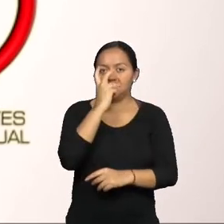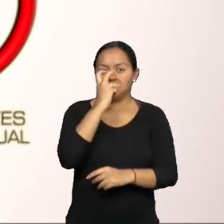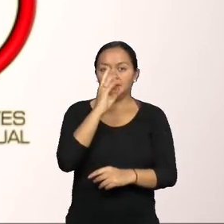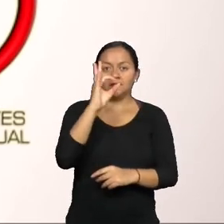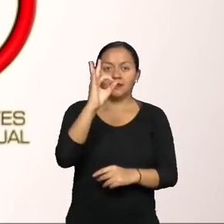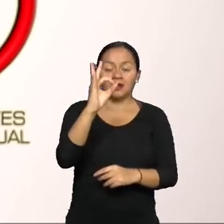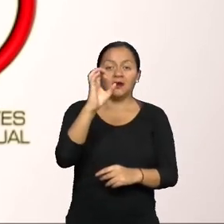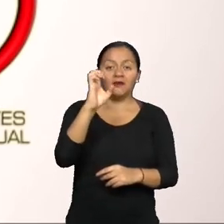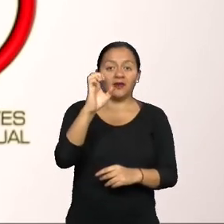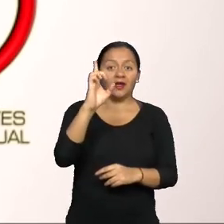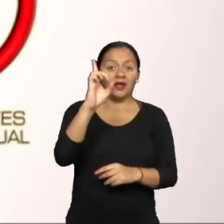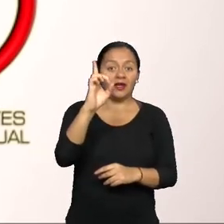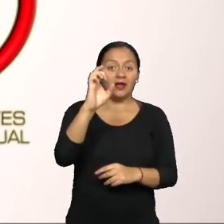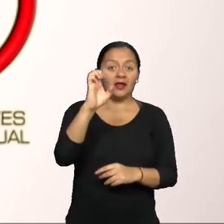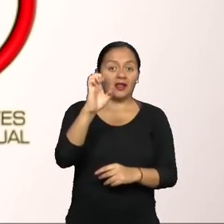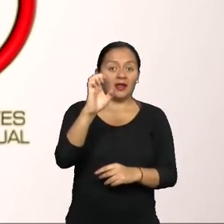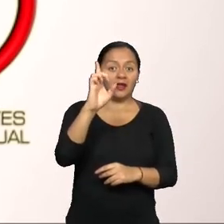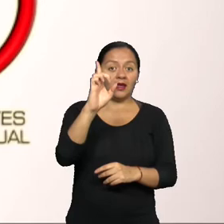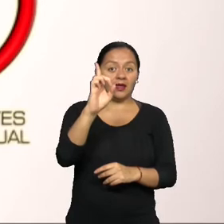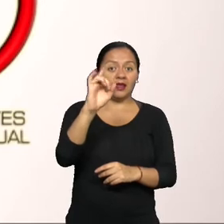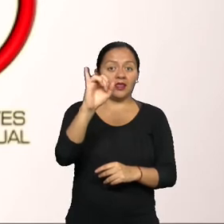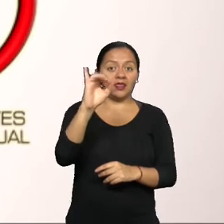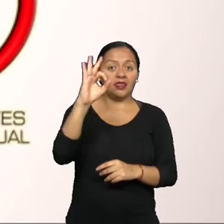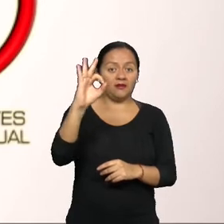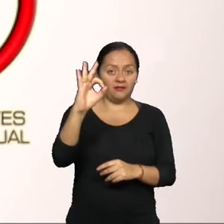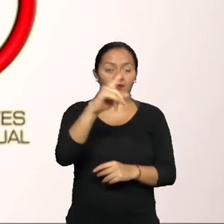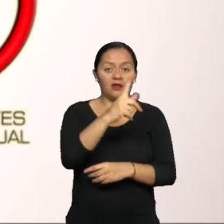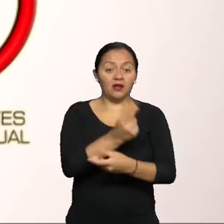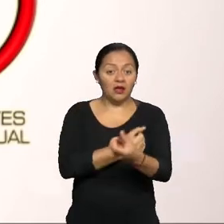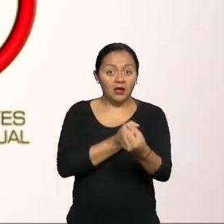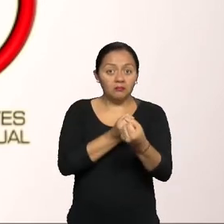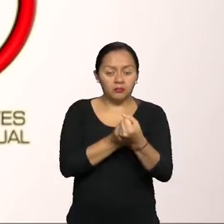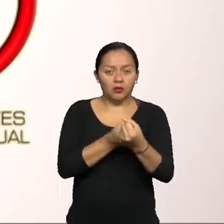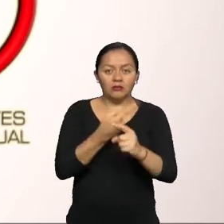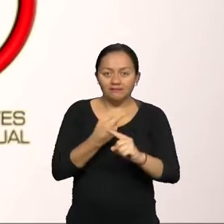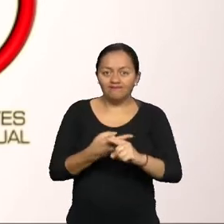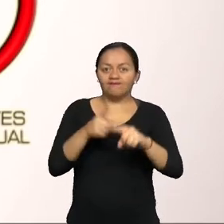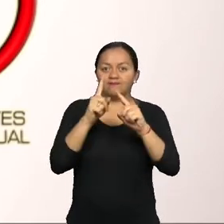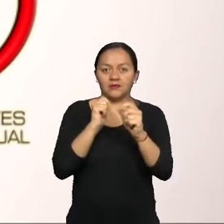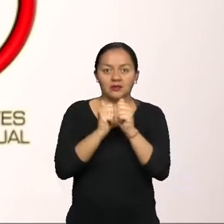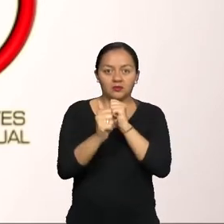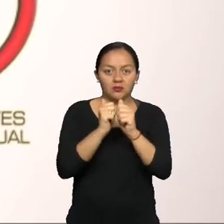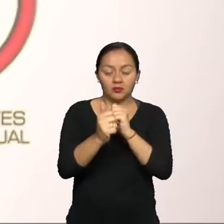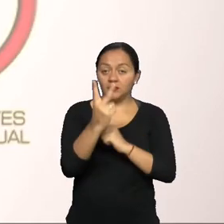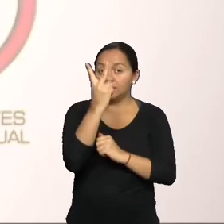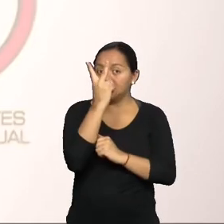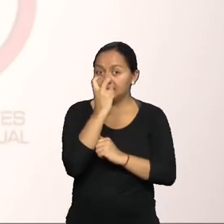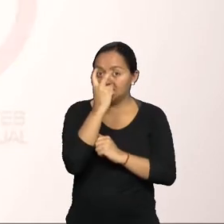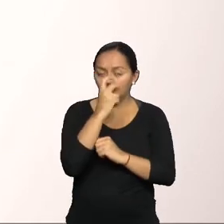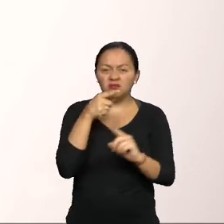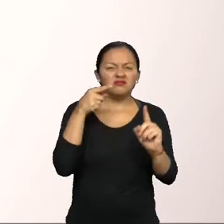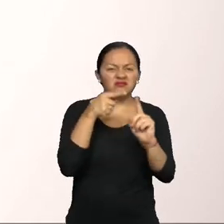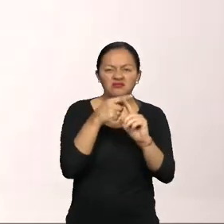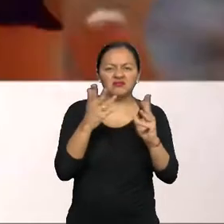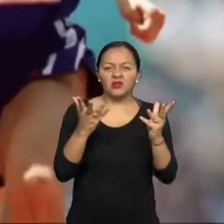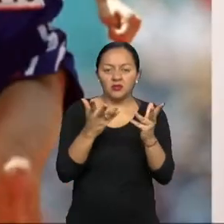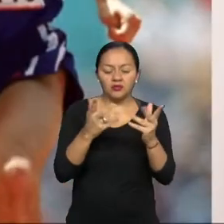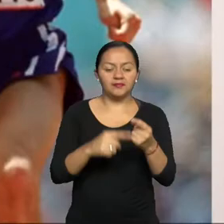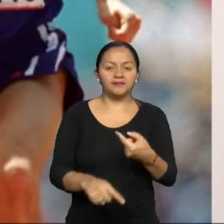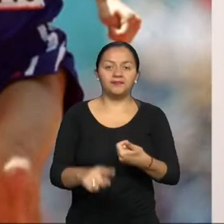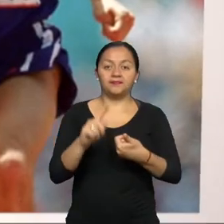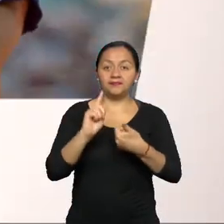FEDEDIV, que tiene como objetivo apoyar y formar a nuevos deportistas con discapacidad visual en disciplinas como